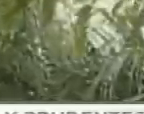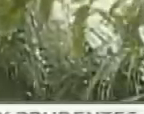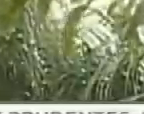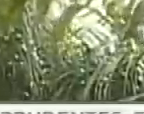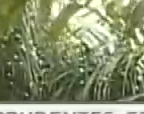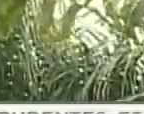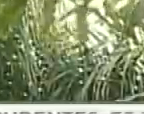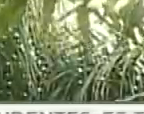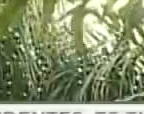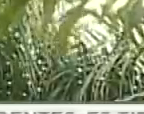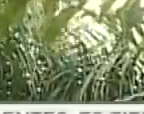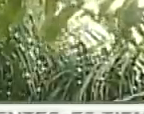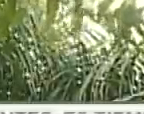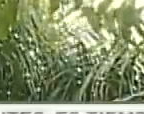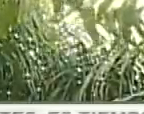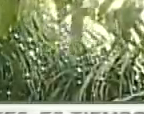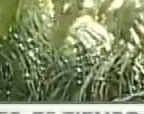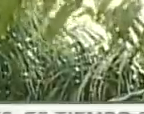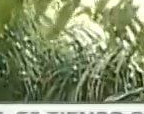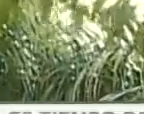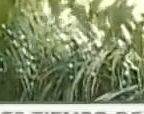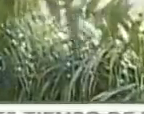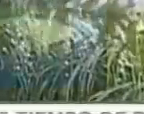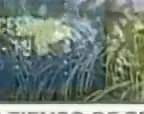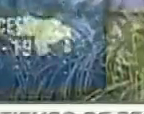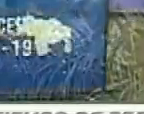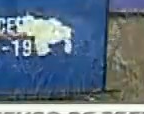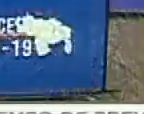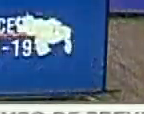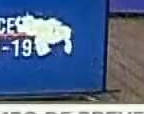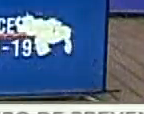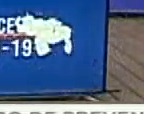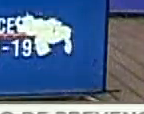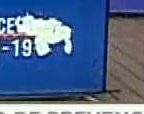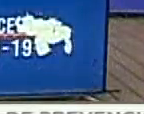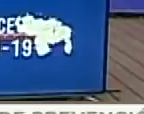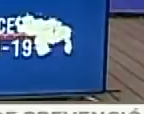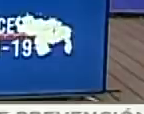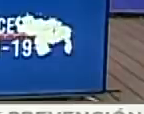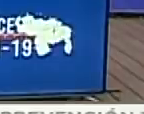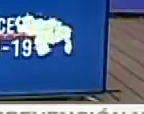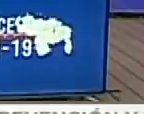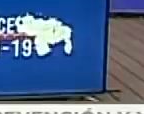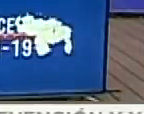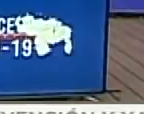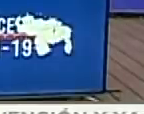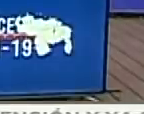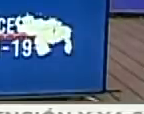Despidiéndose el verano y viene la temporada de lluvias, preparándonos para la temporada de lluvias,